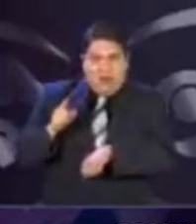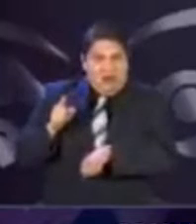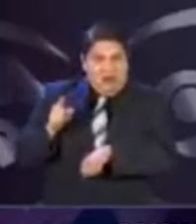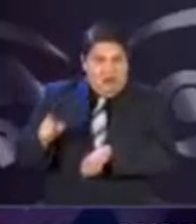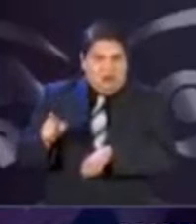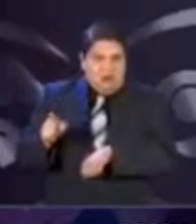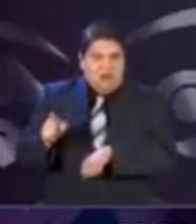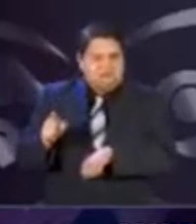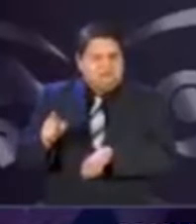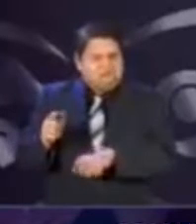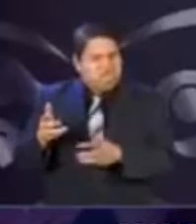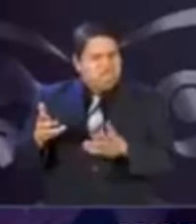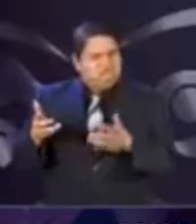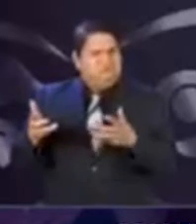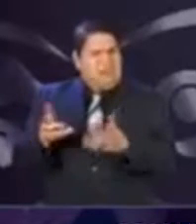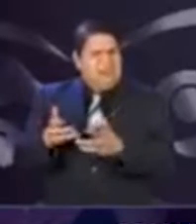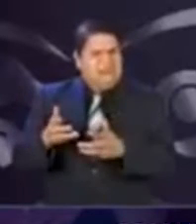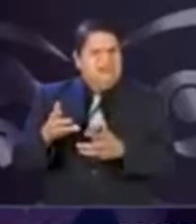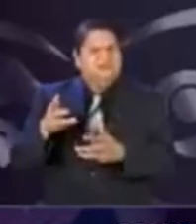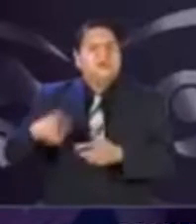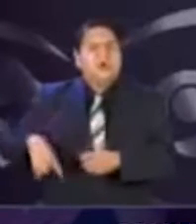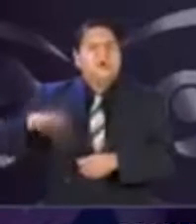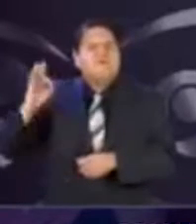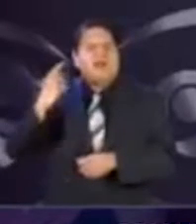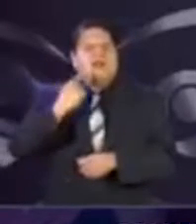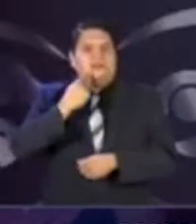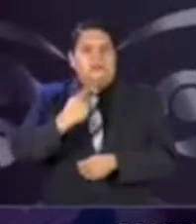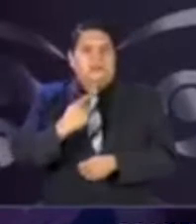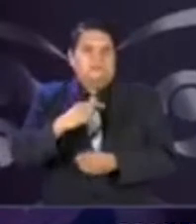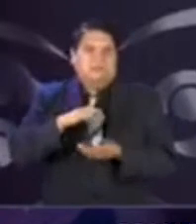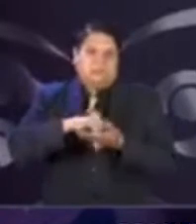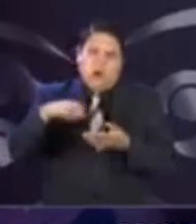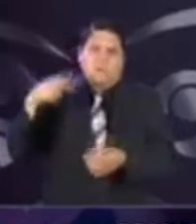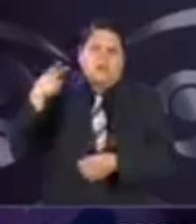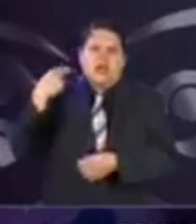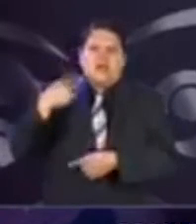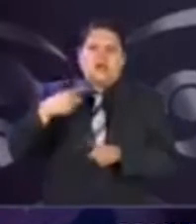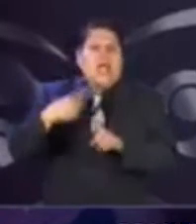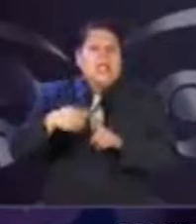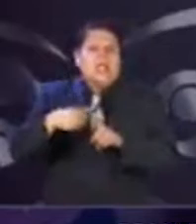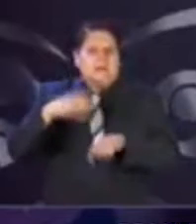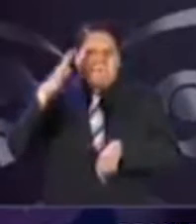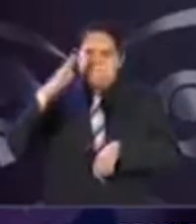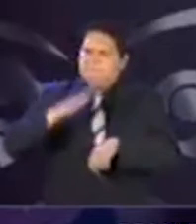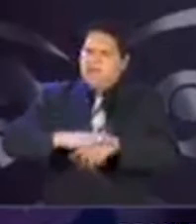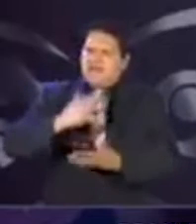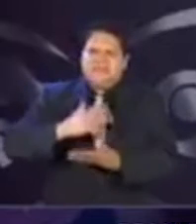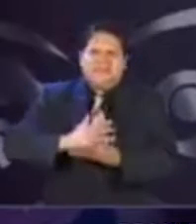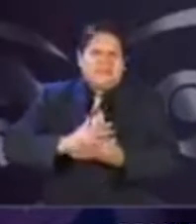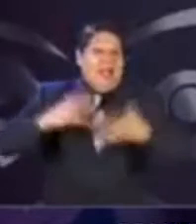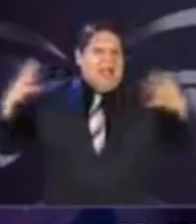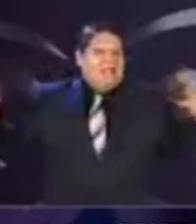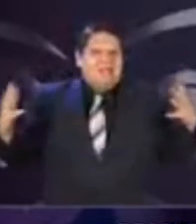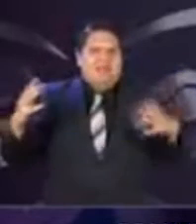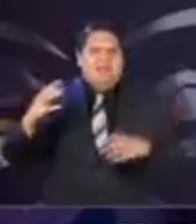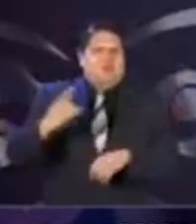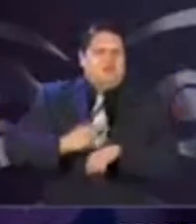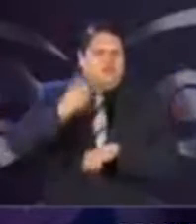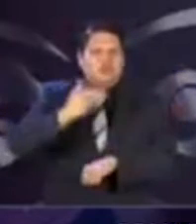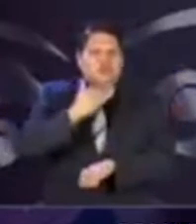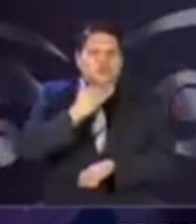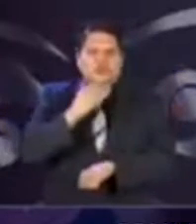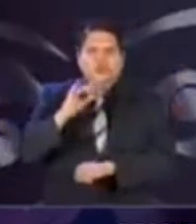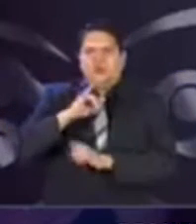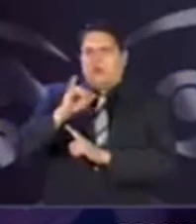administración en Veracruz son el símbolo máximo de ella, el peor ejemplo de lo que un grupo de